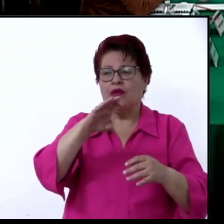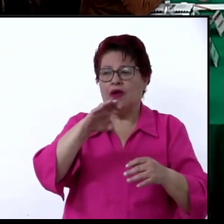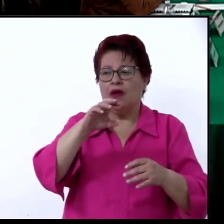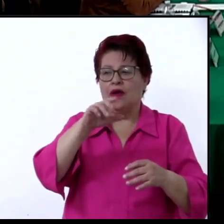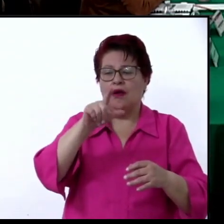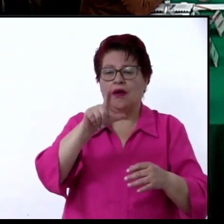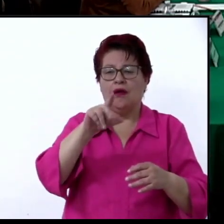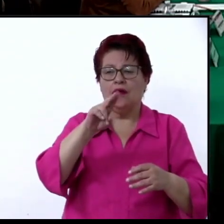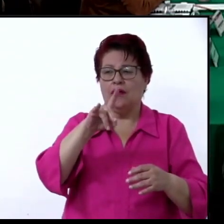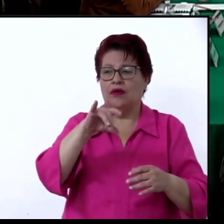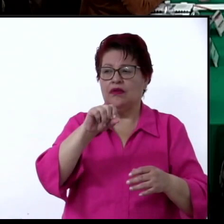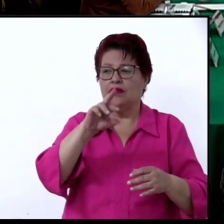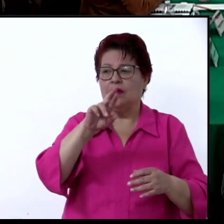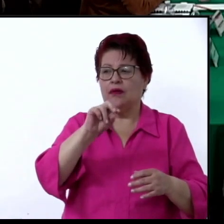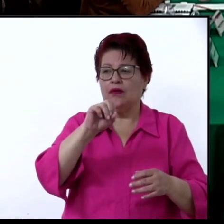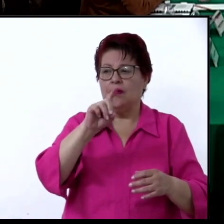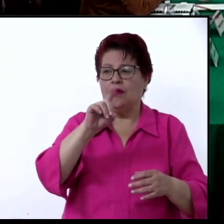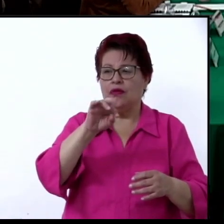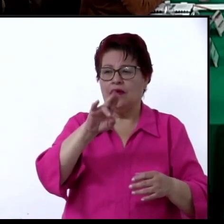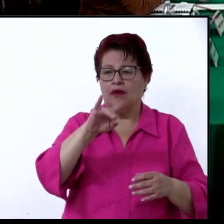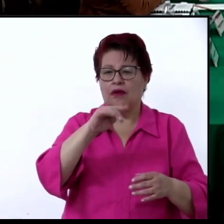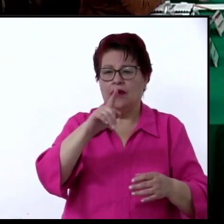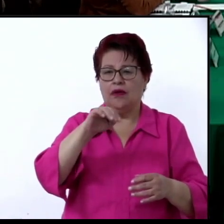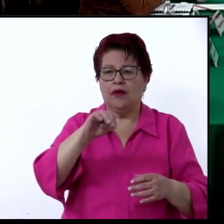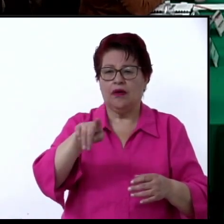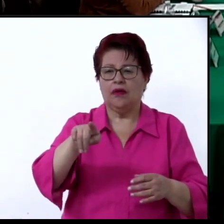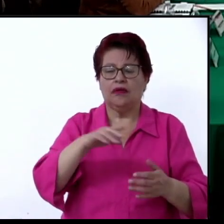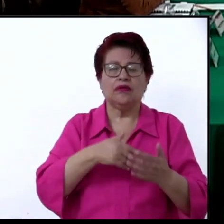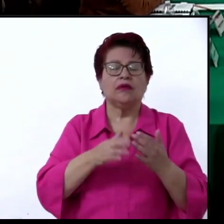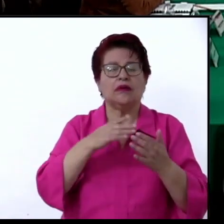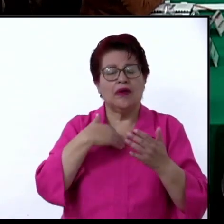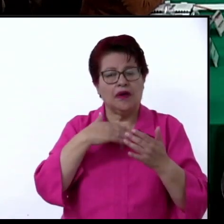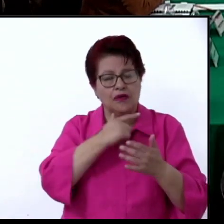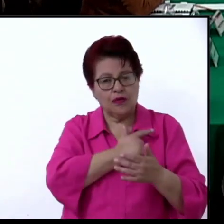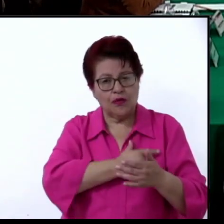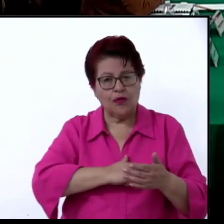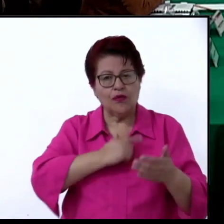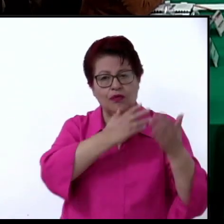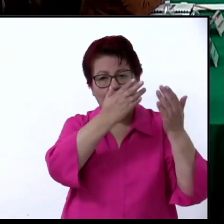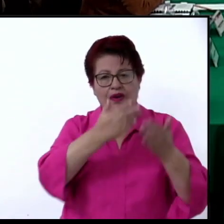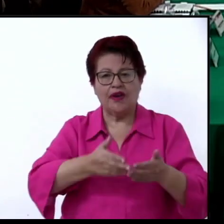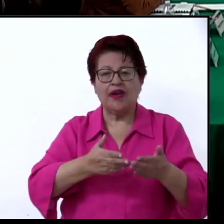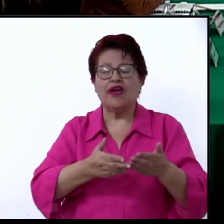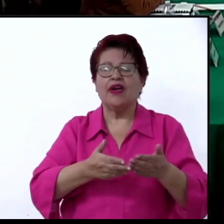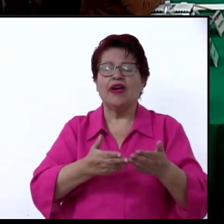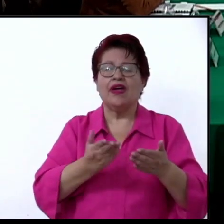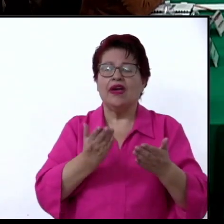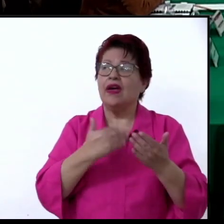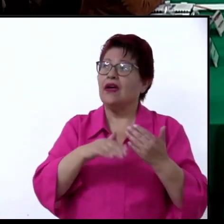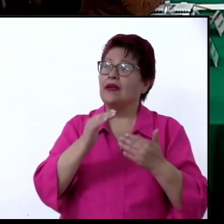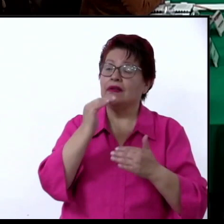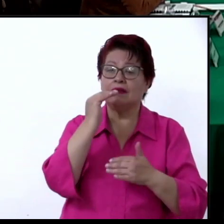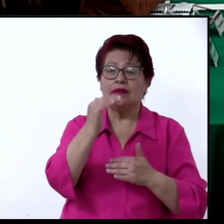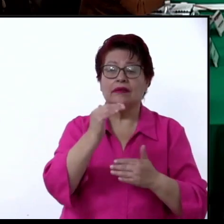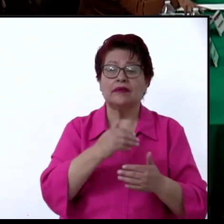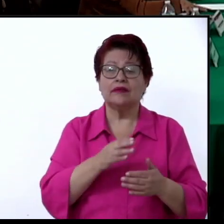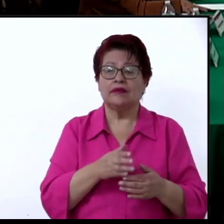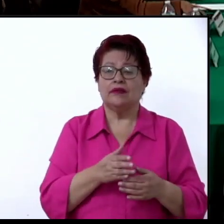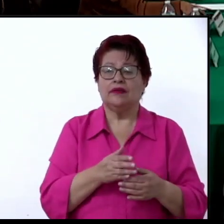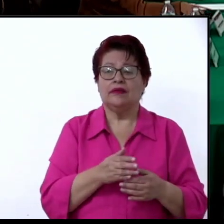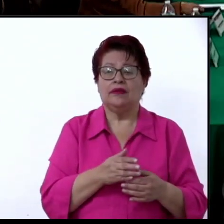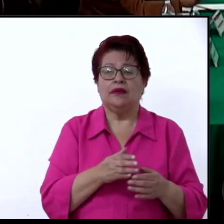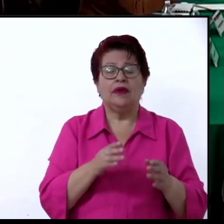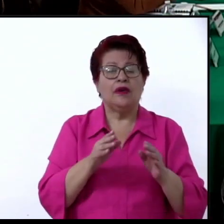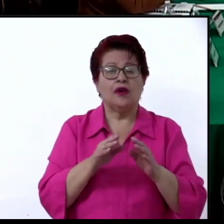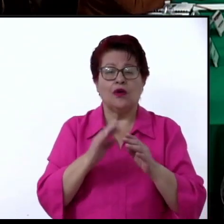León. La verdad que es un gusto tenerle en esta soberanía, y